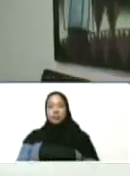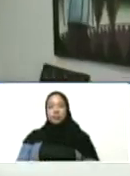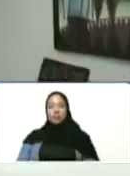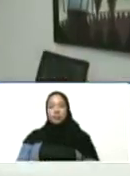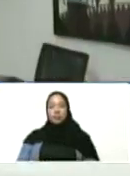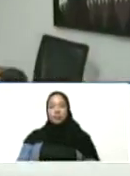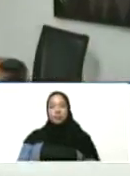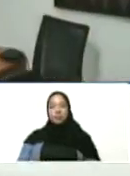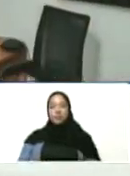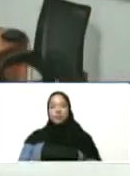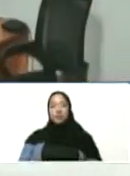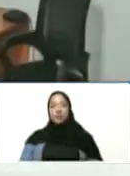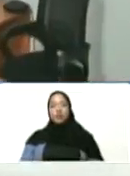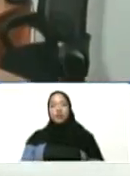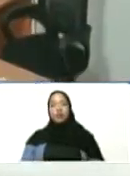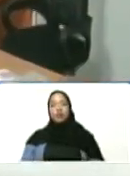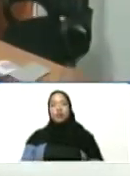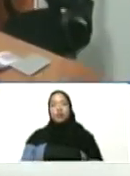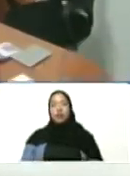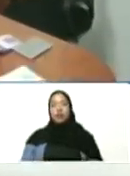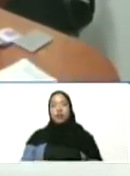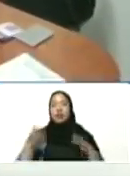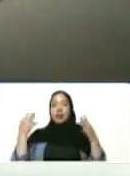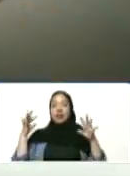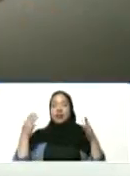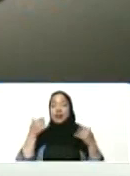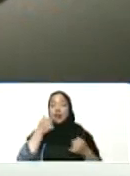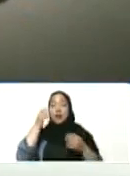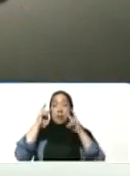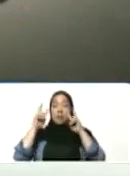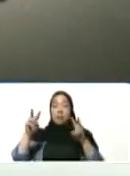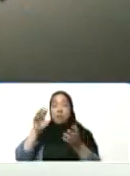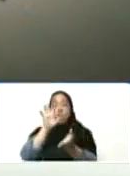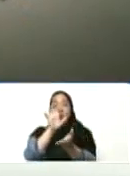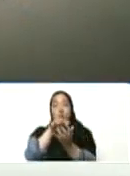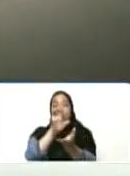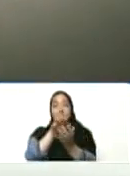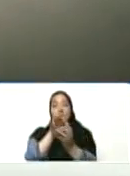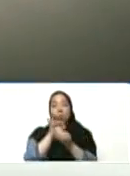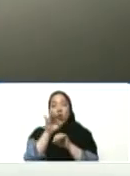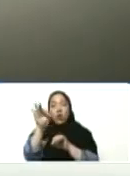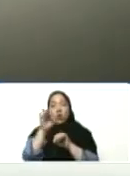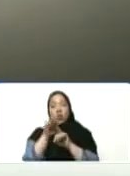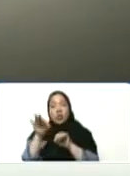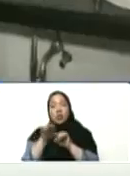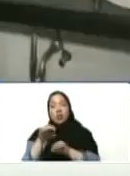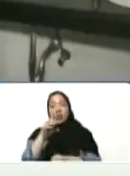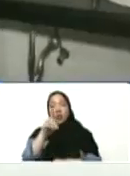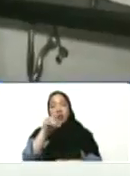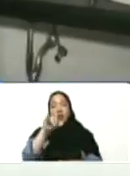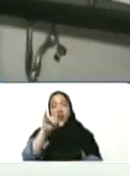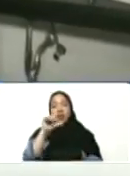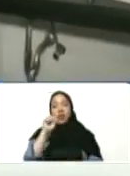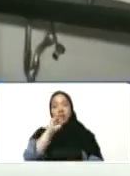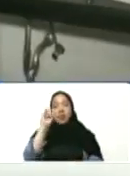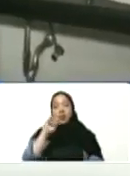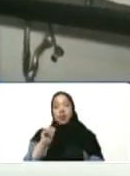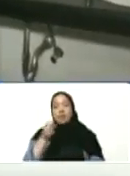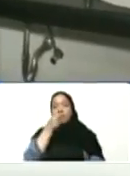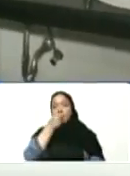Bueno, mi aplauso desde aquí para Nueva Esparta, municipio Díaz, y para todo el pueblo del oriente del